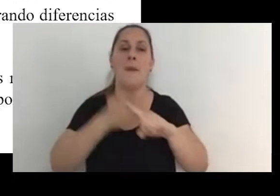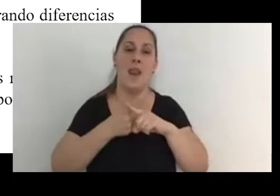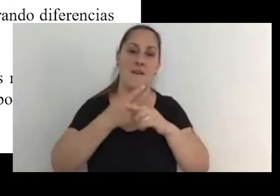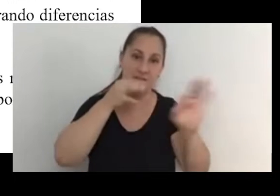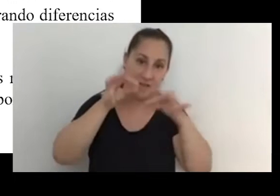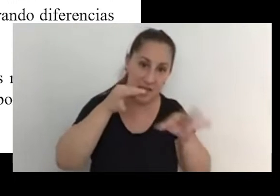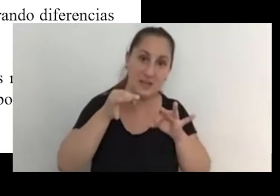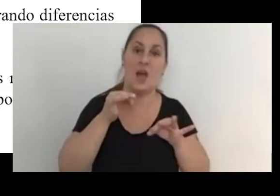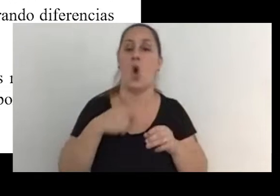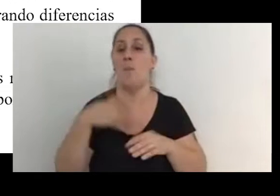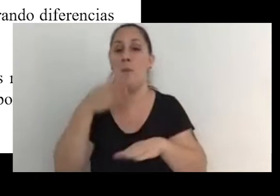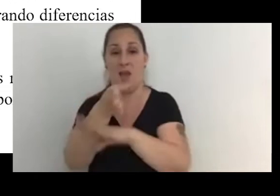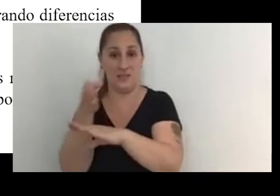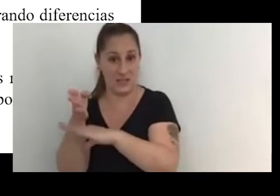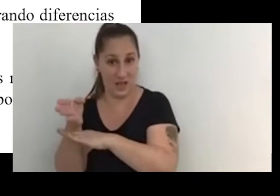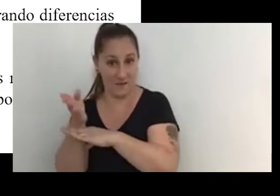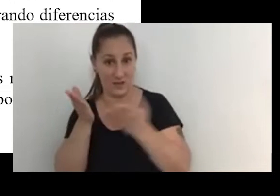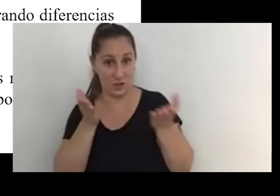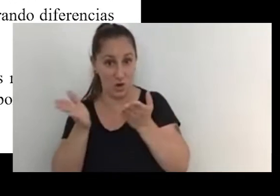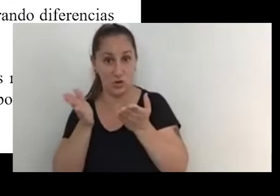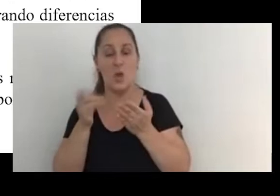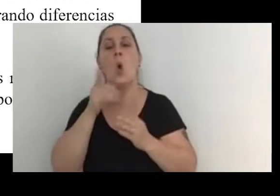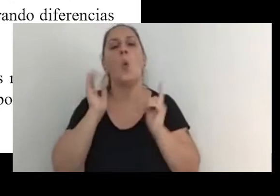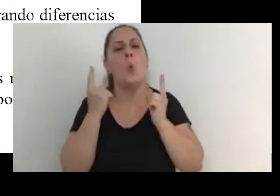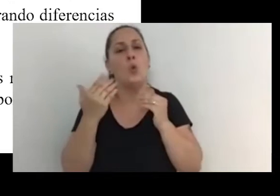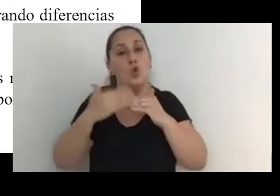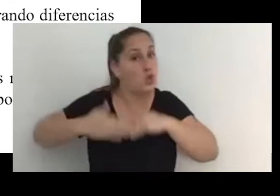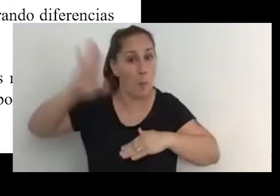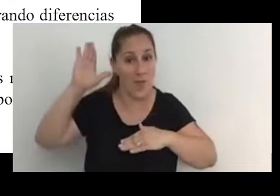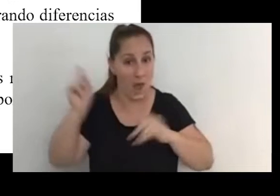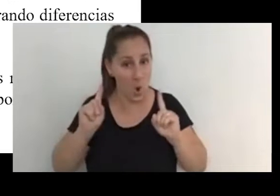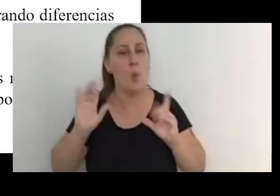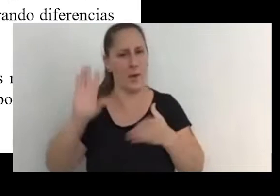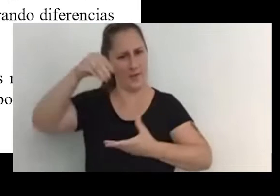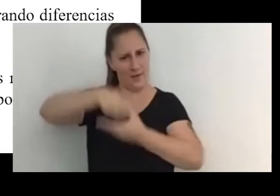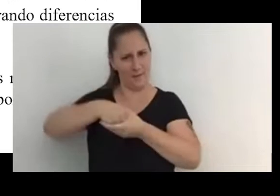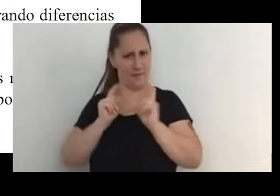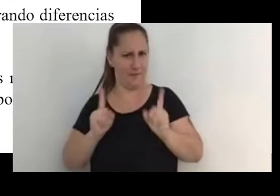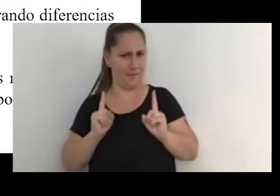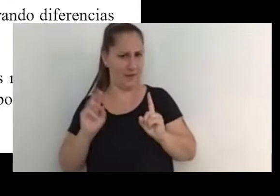prestación de servicios, podían mantenerse en el régimen, sumado a que la Ley